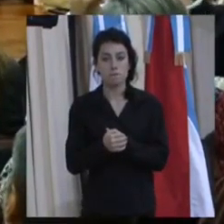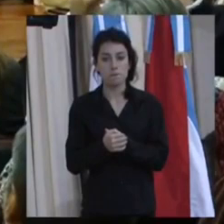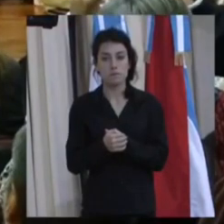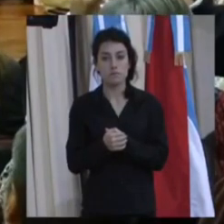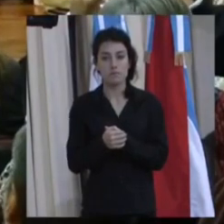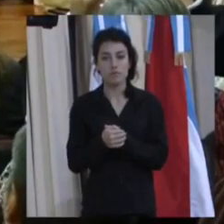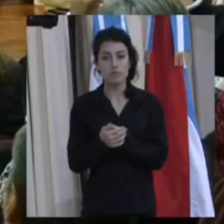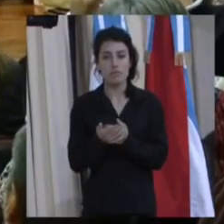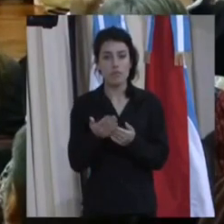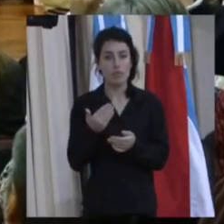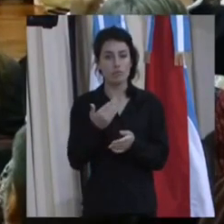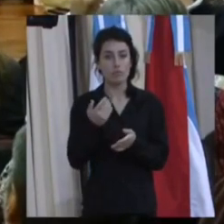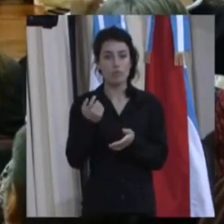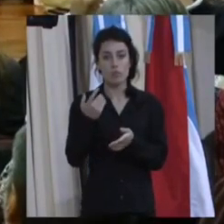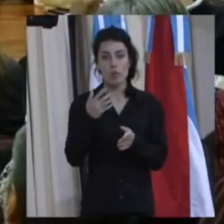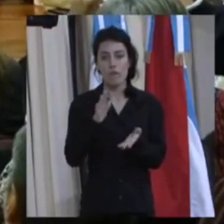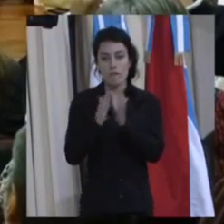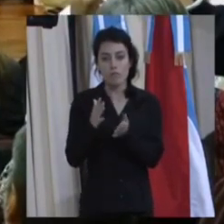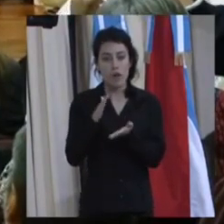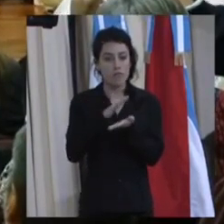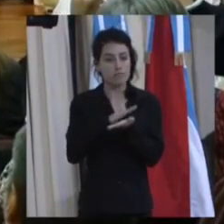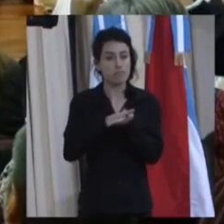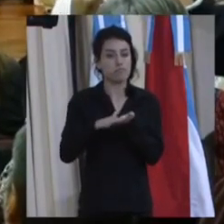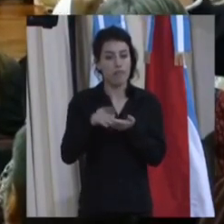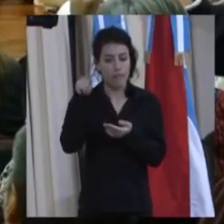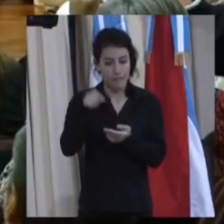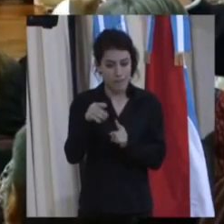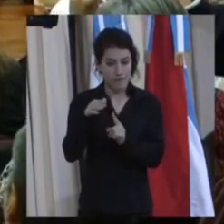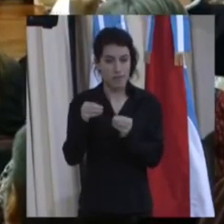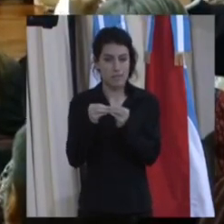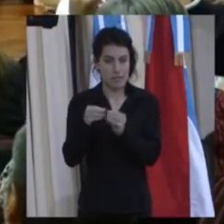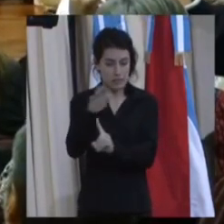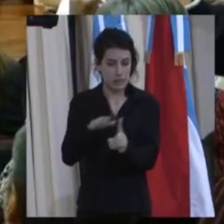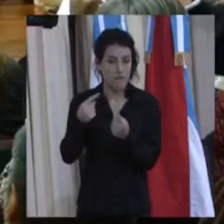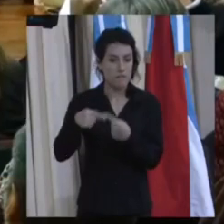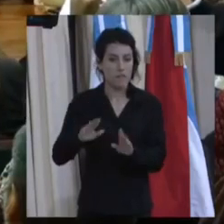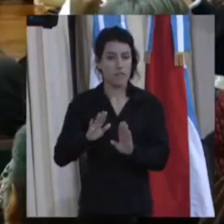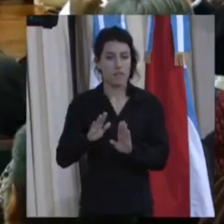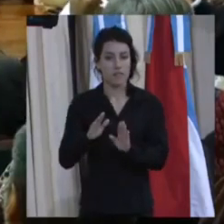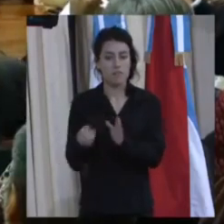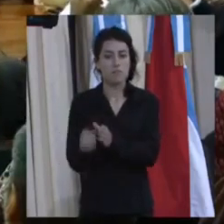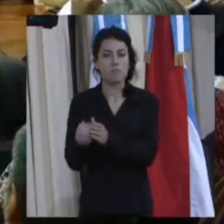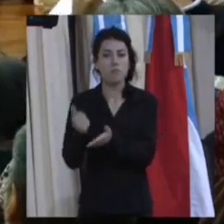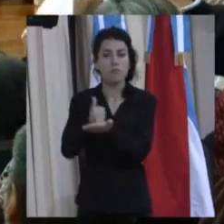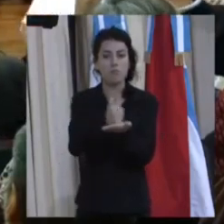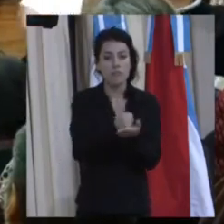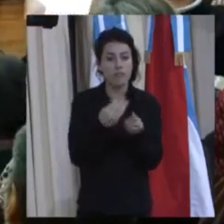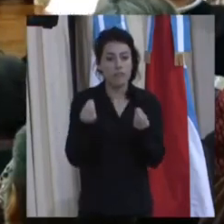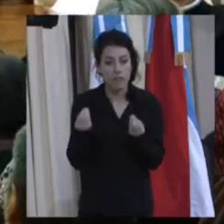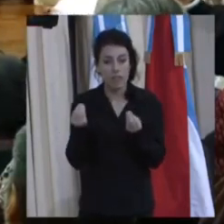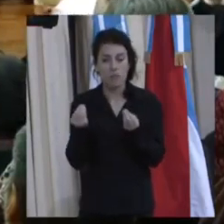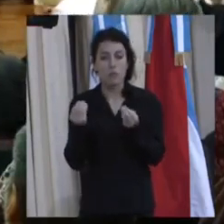una nueva estado de situación de ese campo. Entonces vamos a señalar que parte de esos actores tienen que ver con las redes de